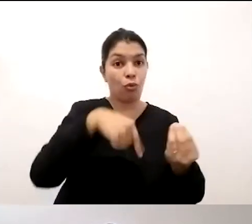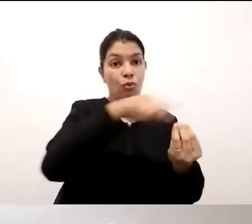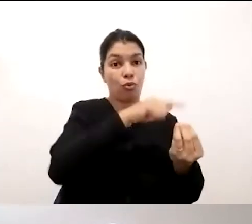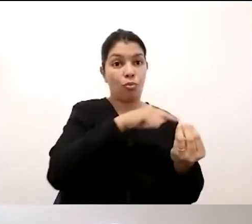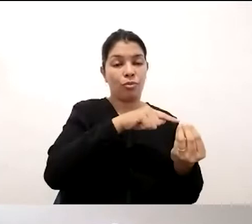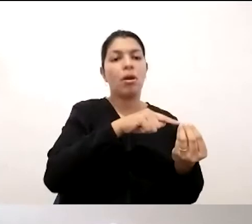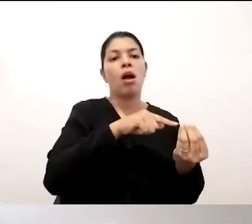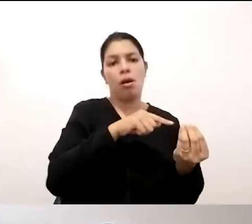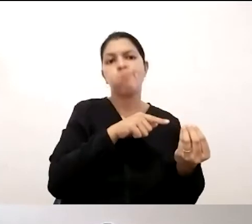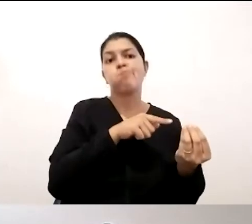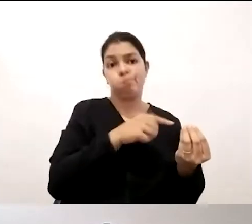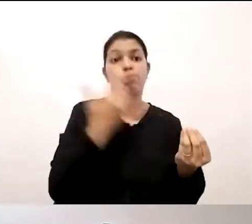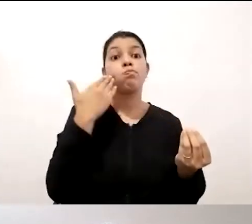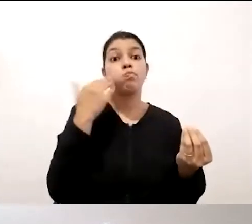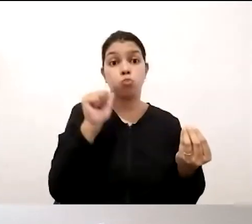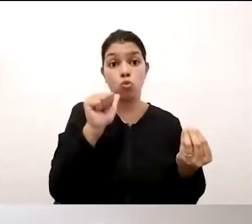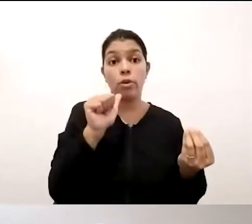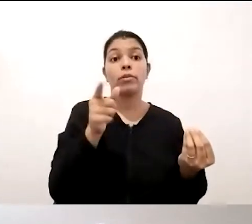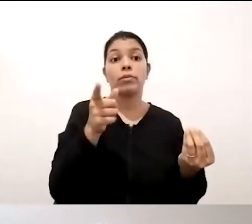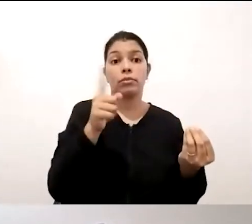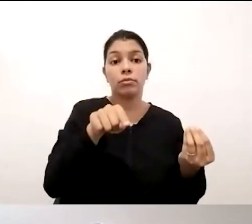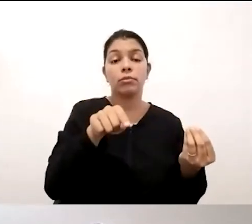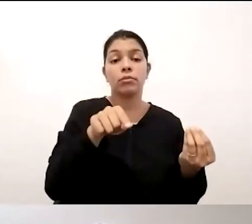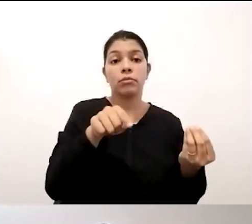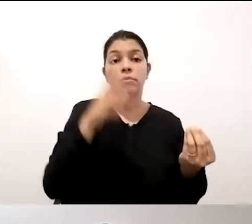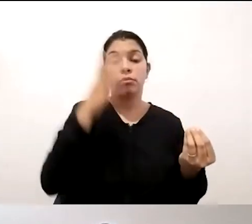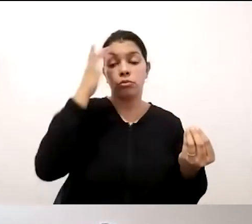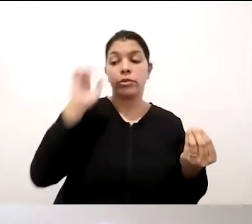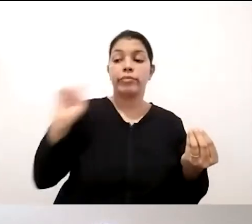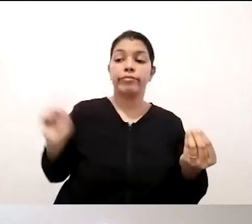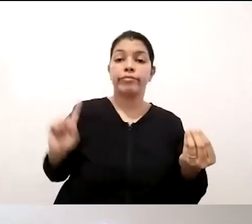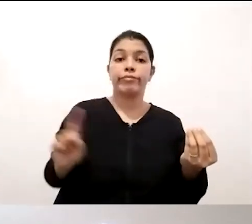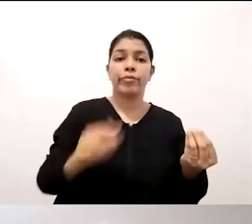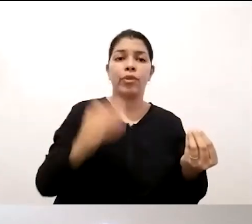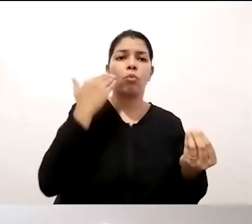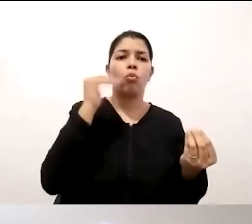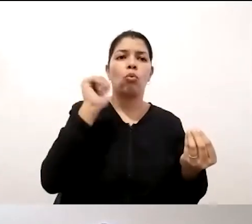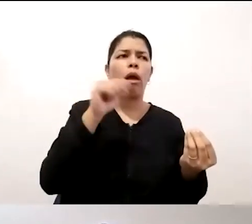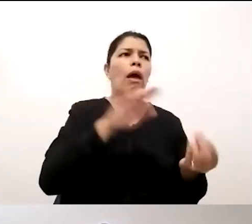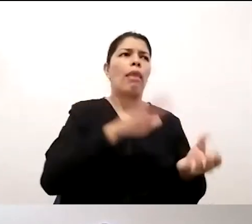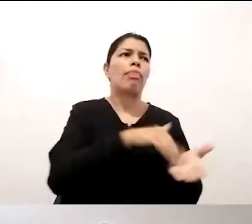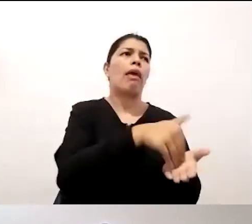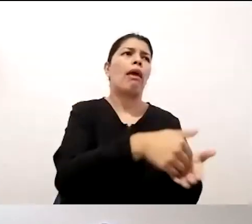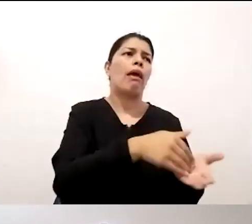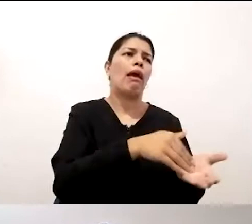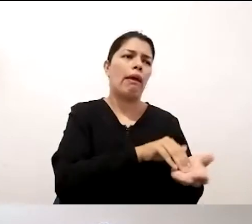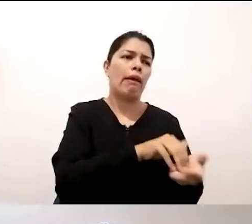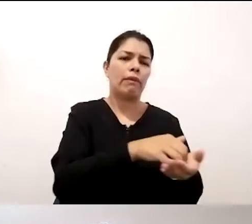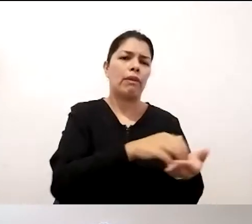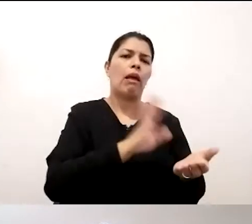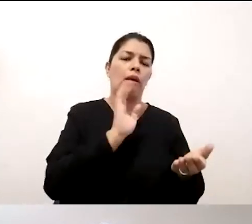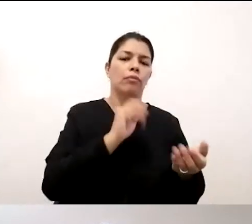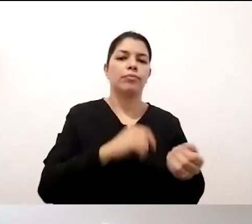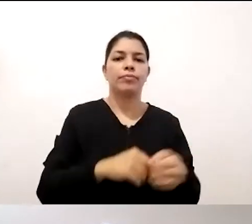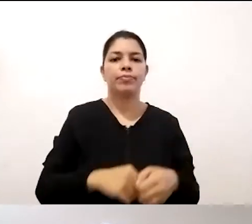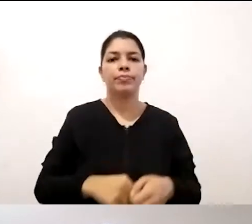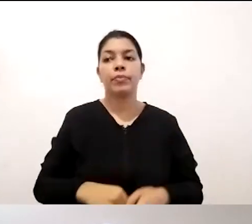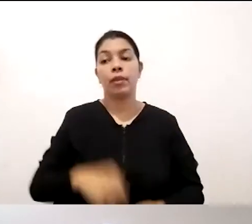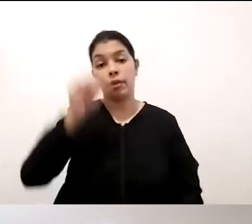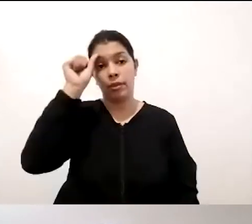mujeres que históricamente son reconocidas como el sexo débil. Sí, Wilfer. Finalmente,